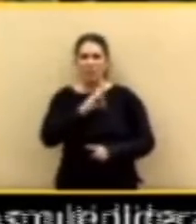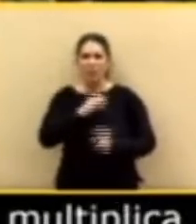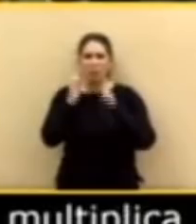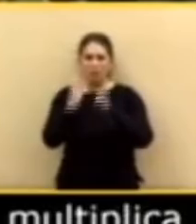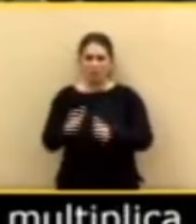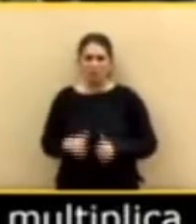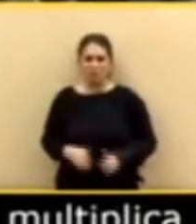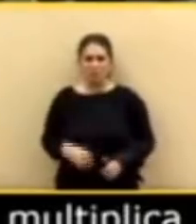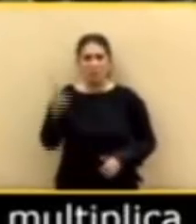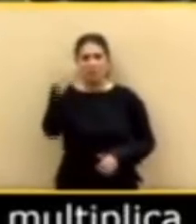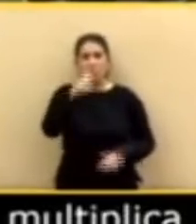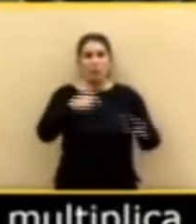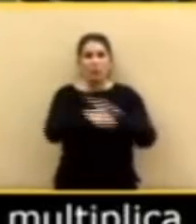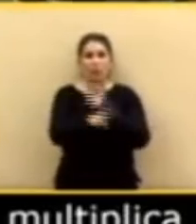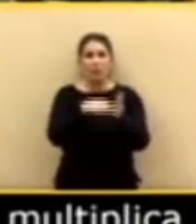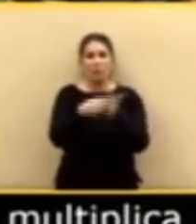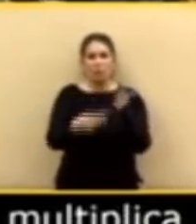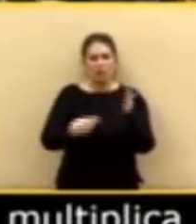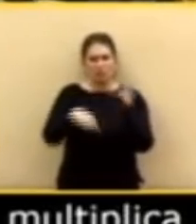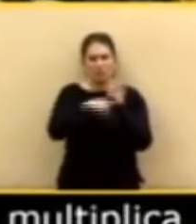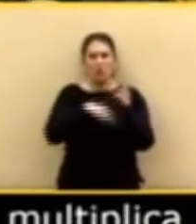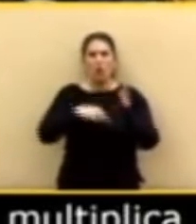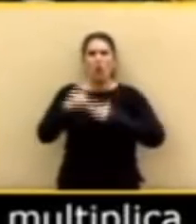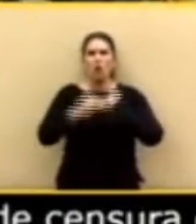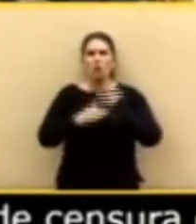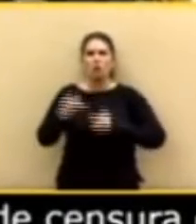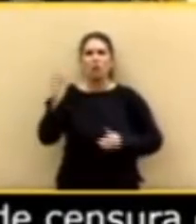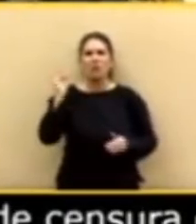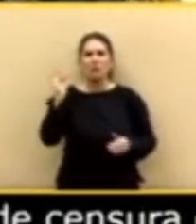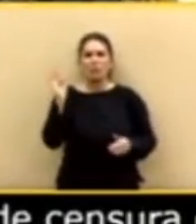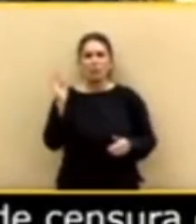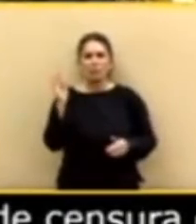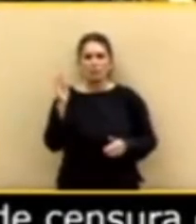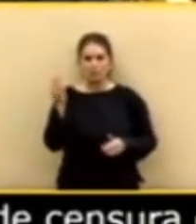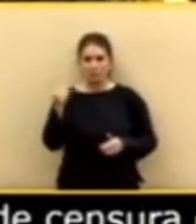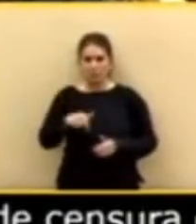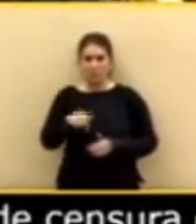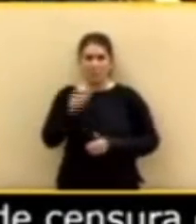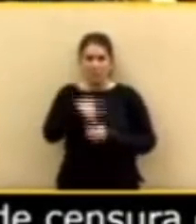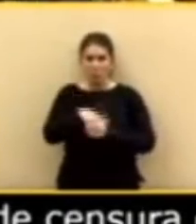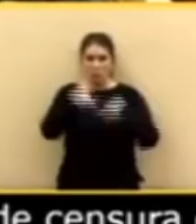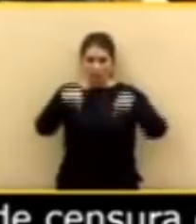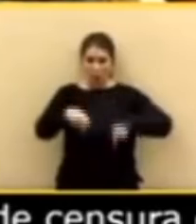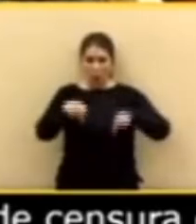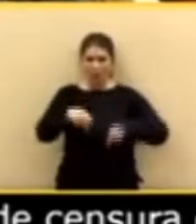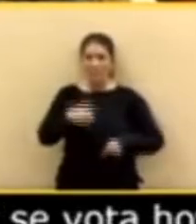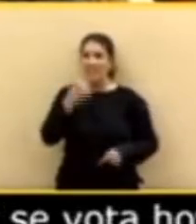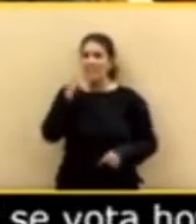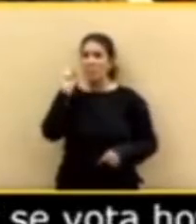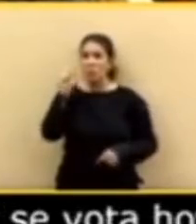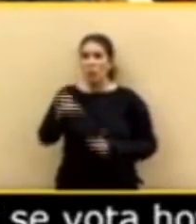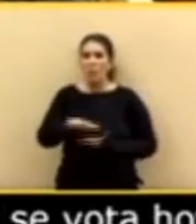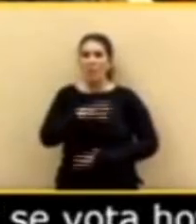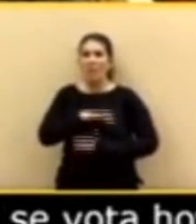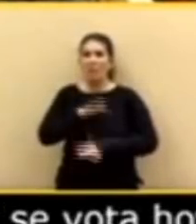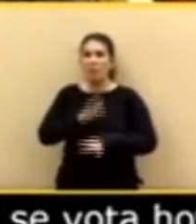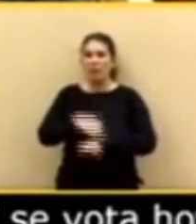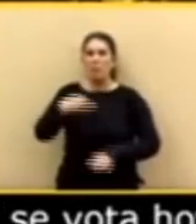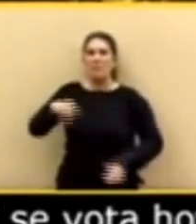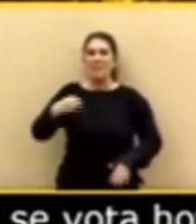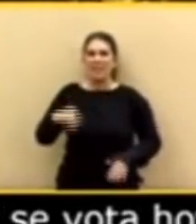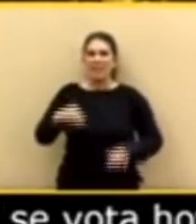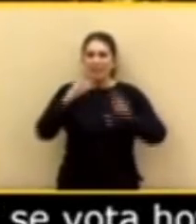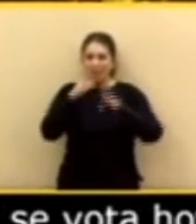A ver, ahí es verdad que podía haber 2 estrategias posibles. La de comunicar el voto desde el primer momento